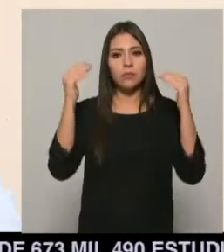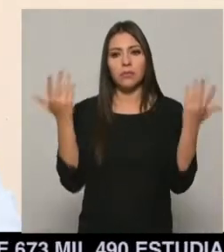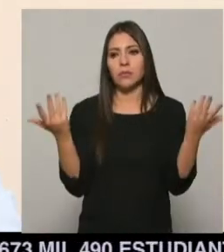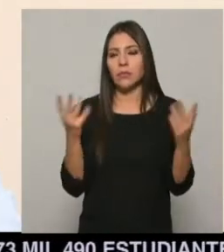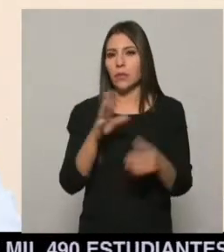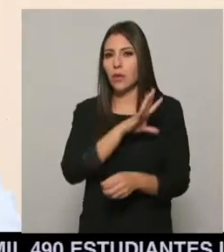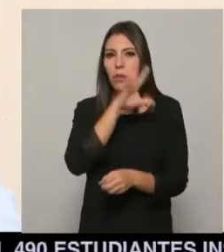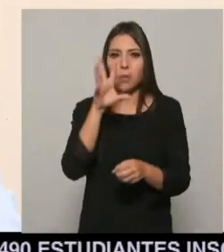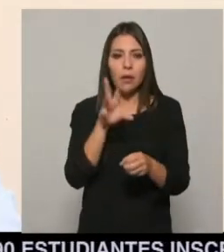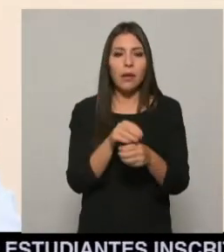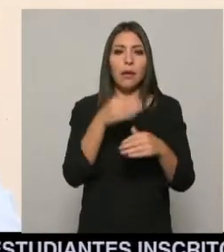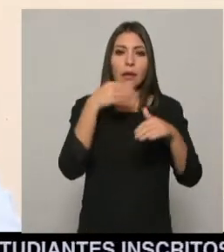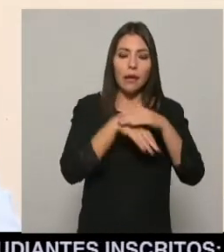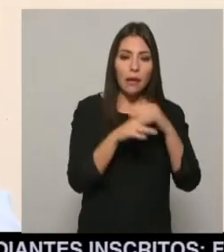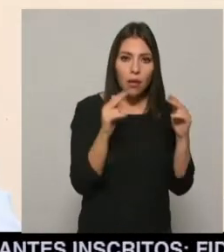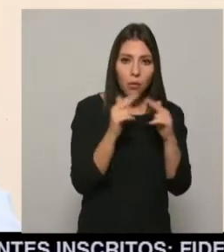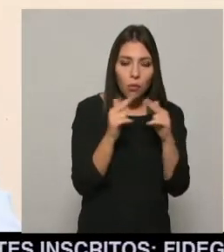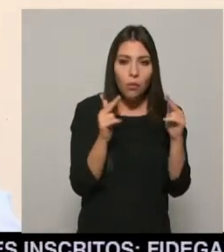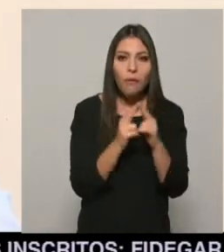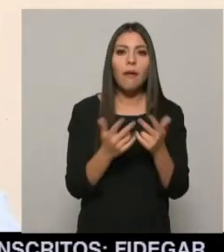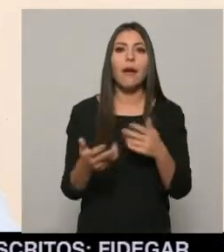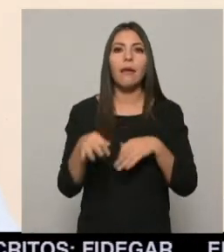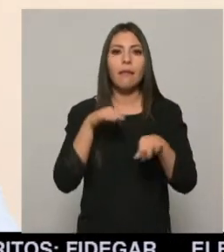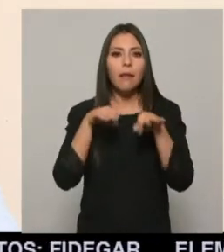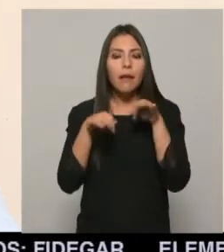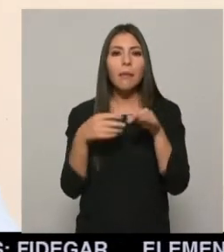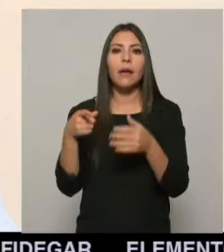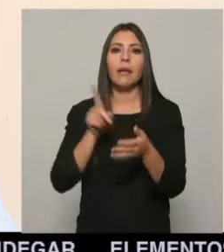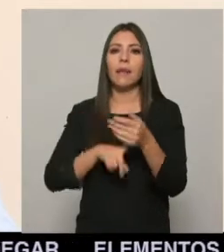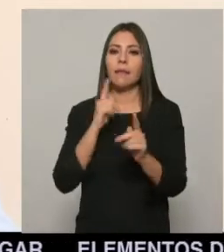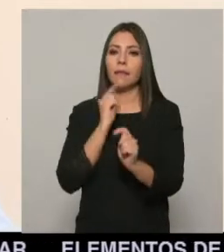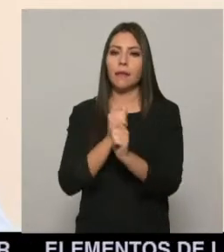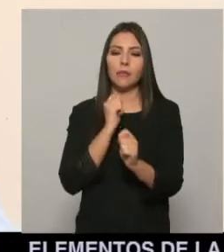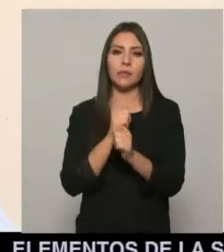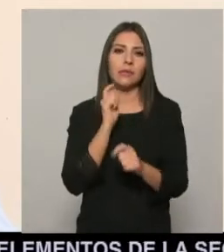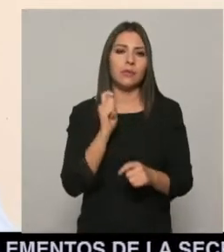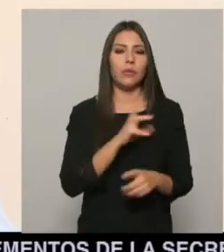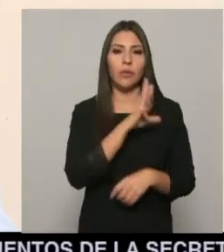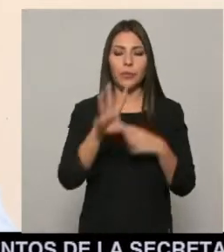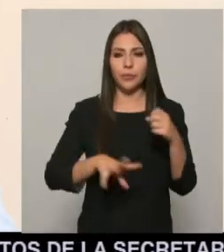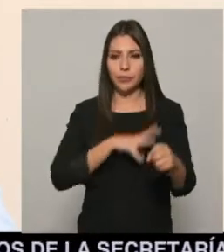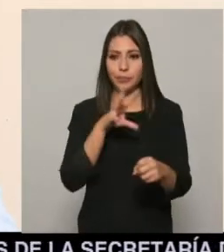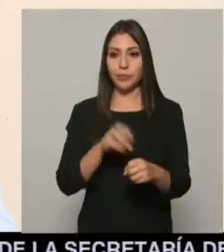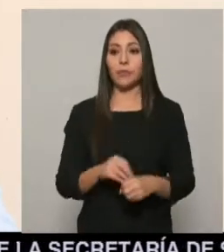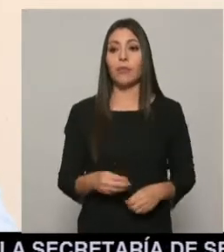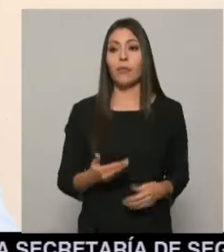hogar hasta el transporte público, en el trabajo, en fin. Me parece que la jefa